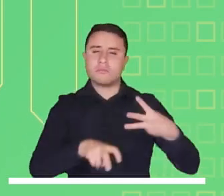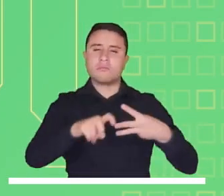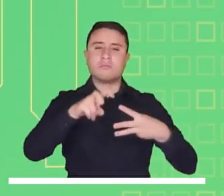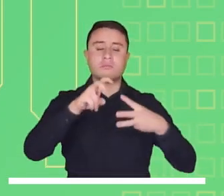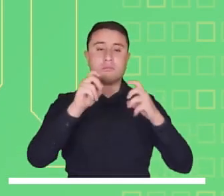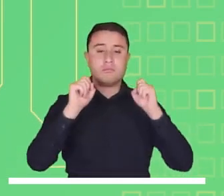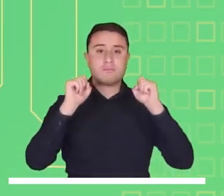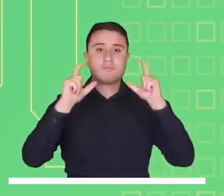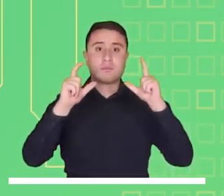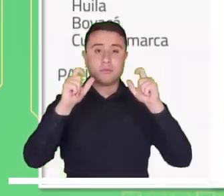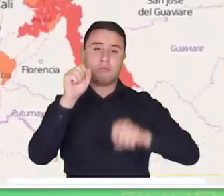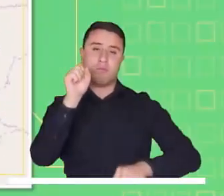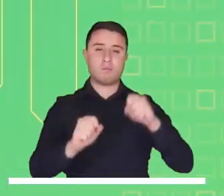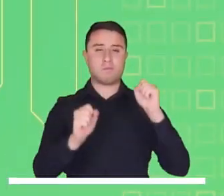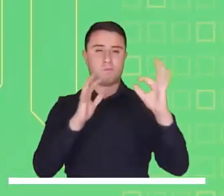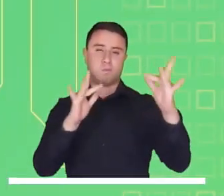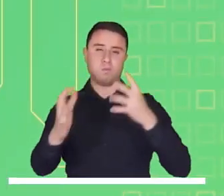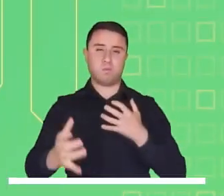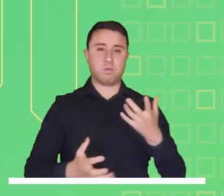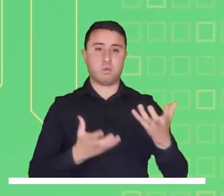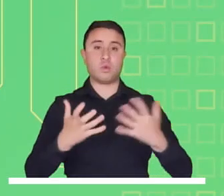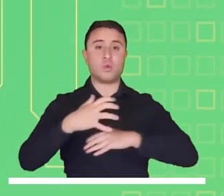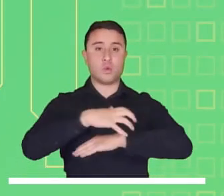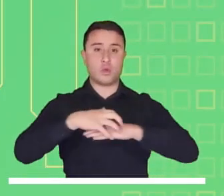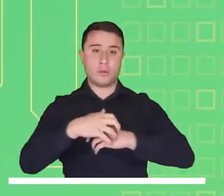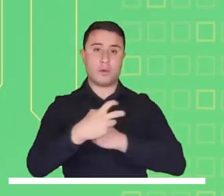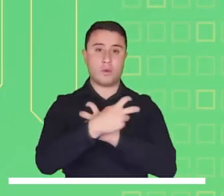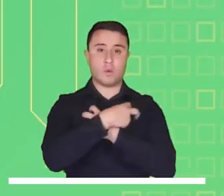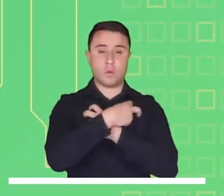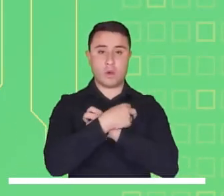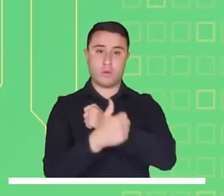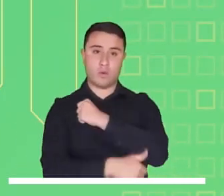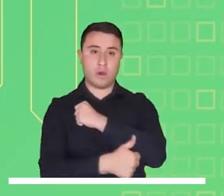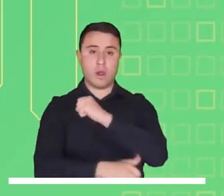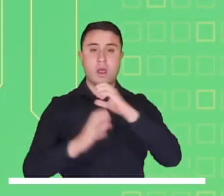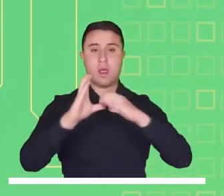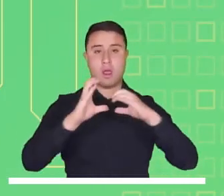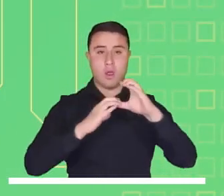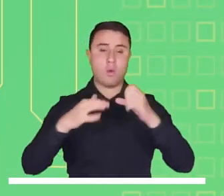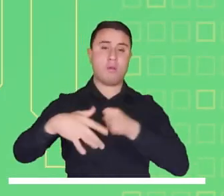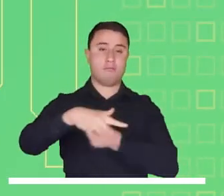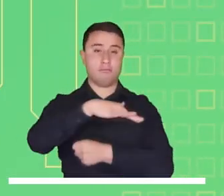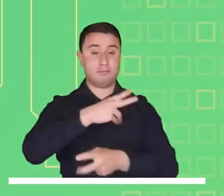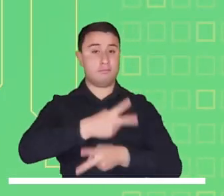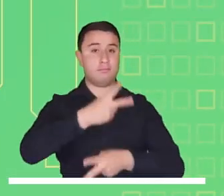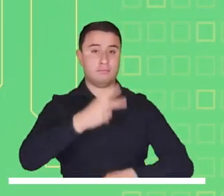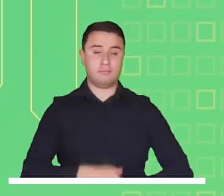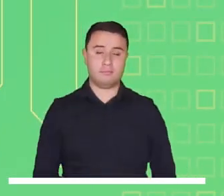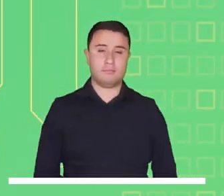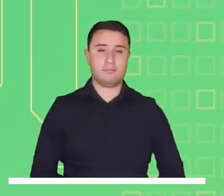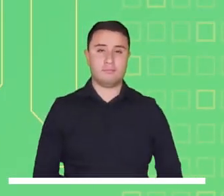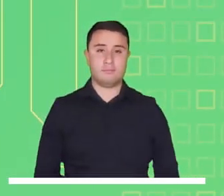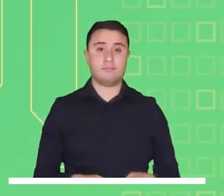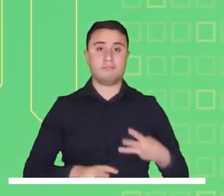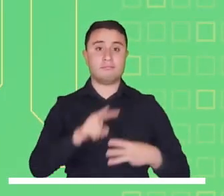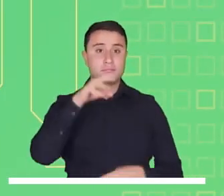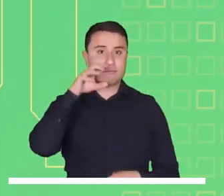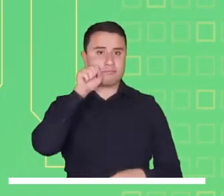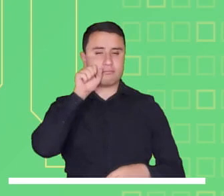Alerta roja por probabilidad de incendios en la cobertura vegetal de los departamentos de Tolima, Huila, Boyacá, Cauca y